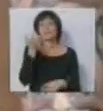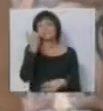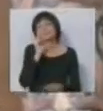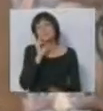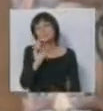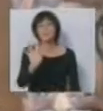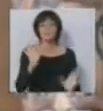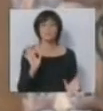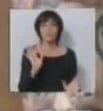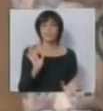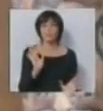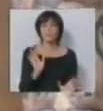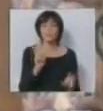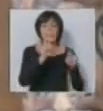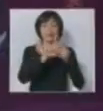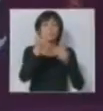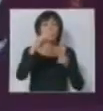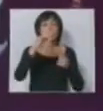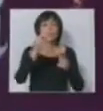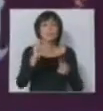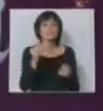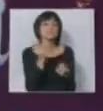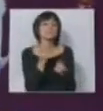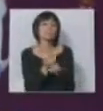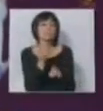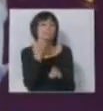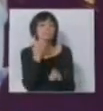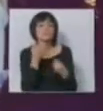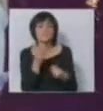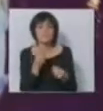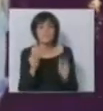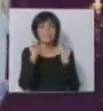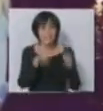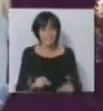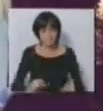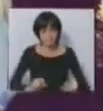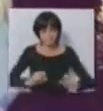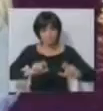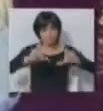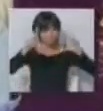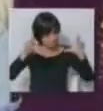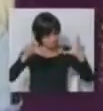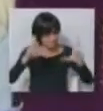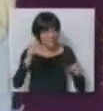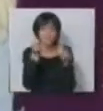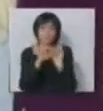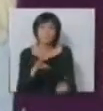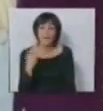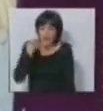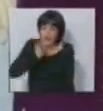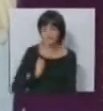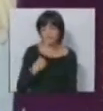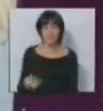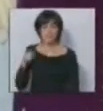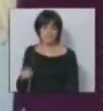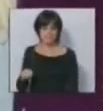veremos, porque Wanda tiene una tendencia que los regalos van increyendo. Ahora, este pibe empieza tiene... con una carterita, sí. Sigue con una